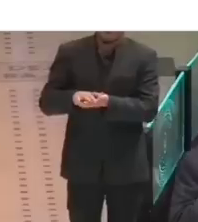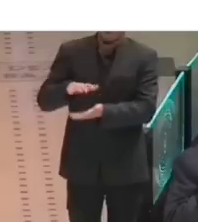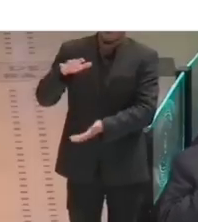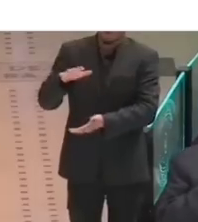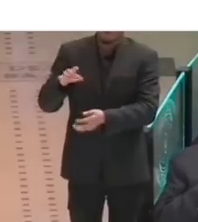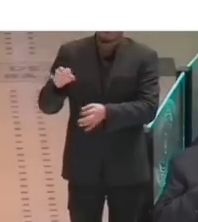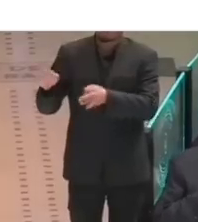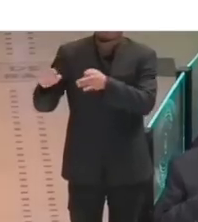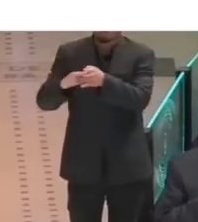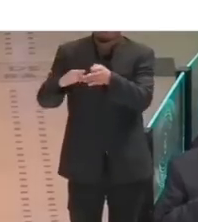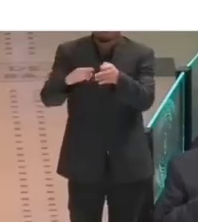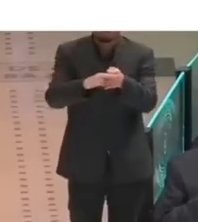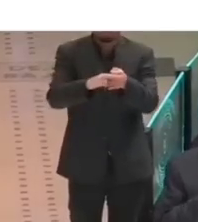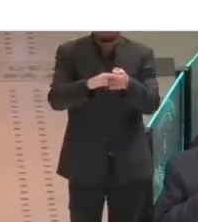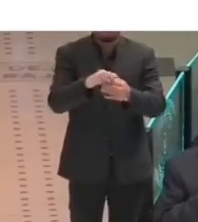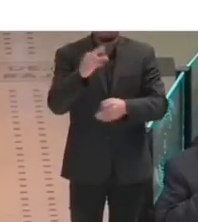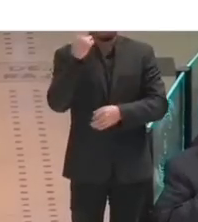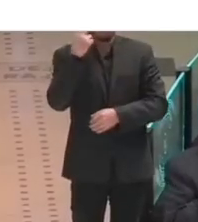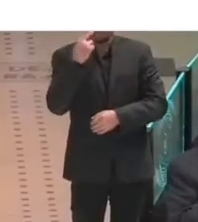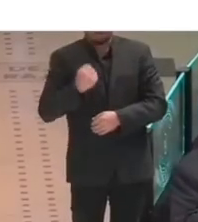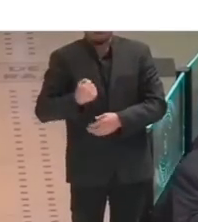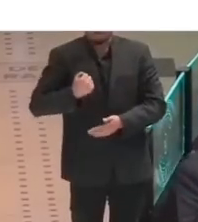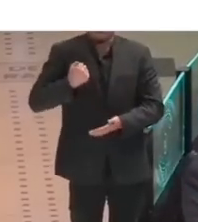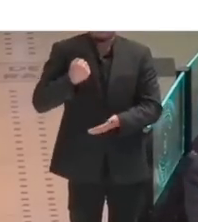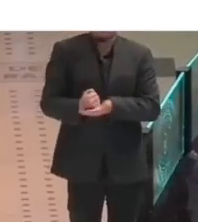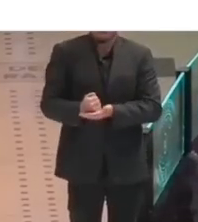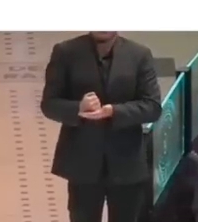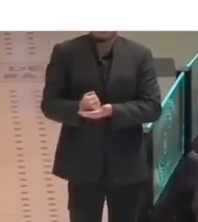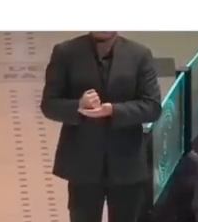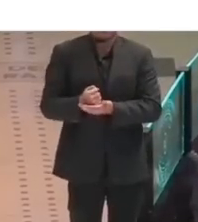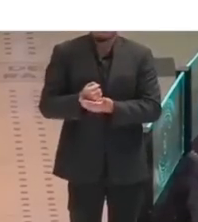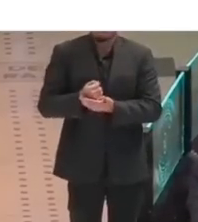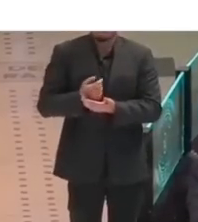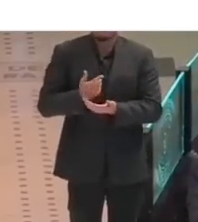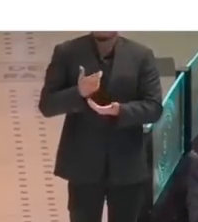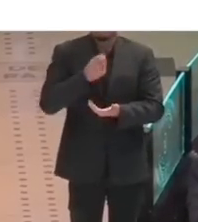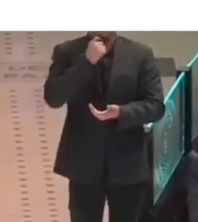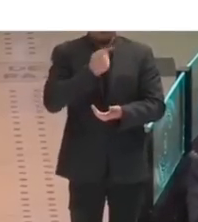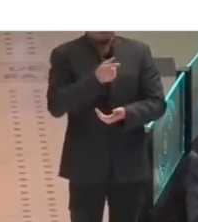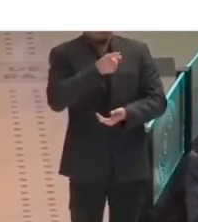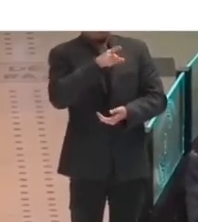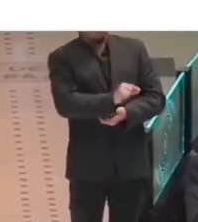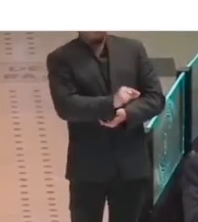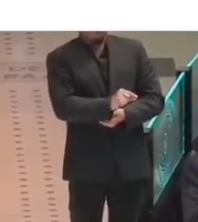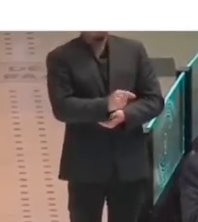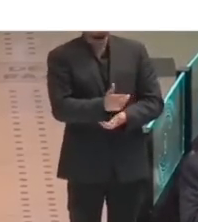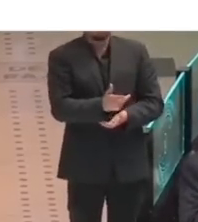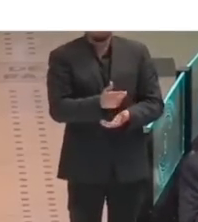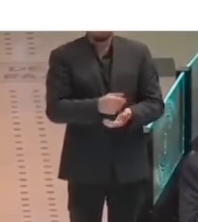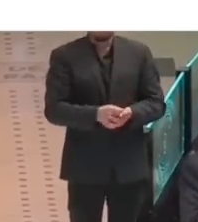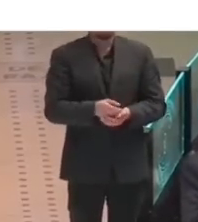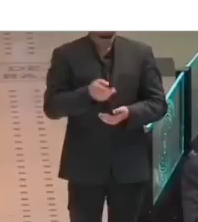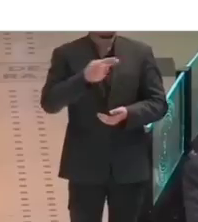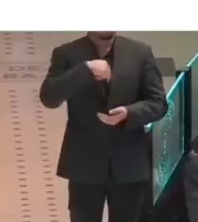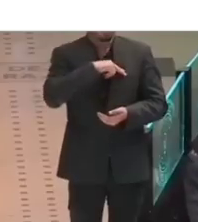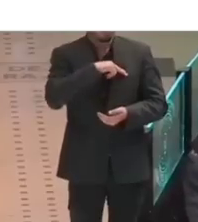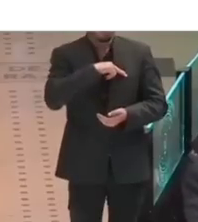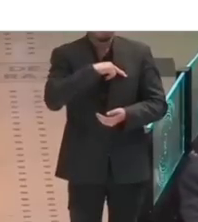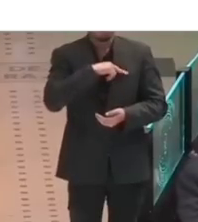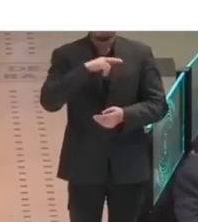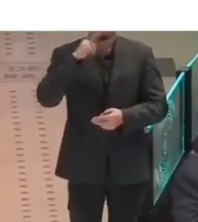un tono fuerte agresivo y humillante estamos viendo